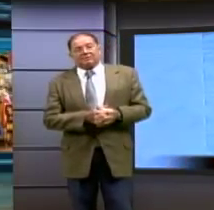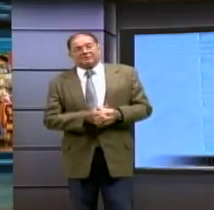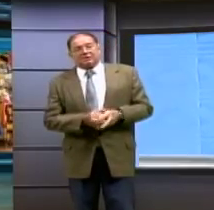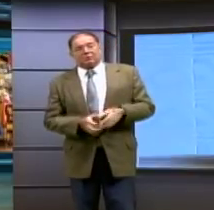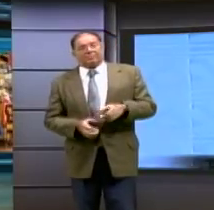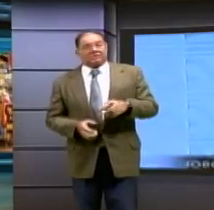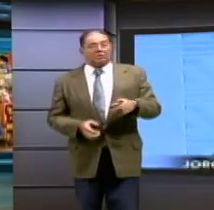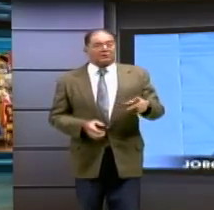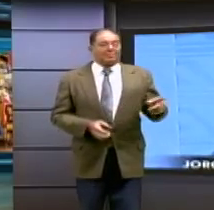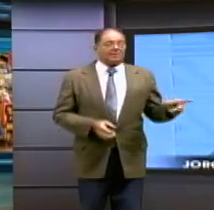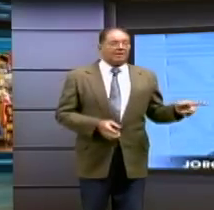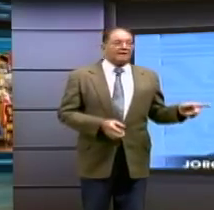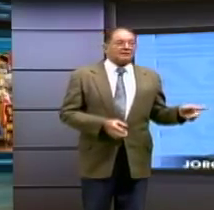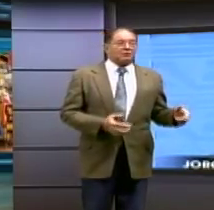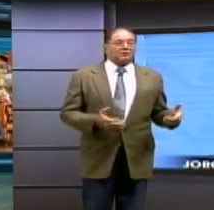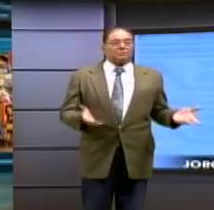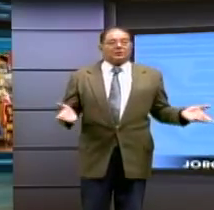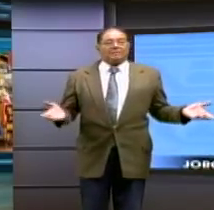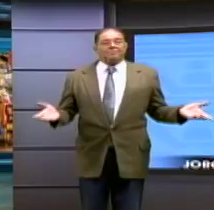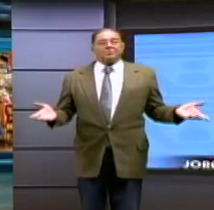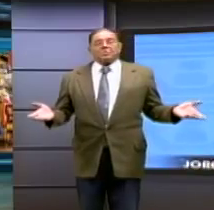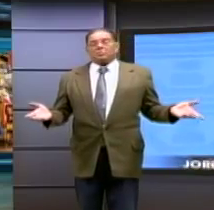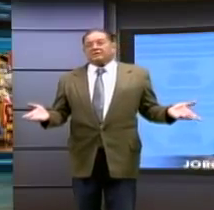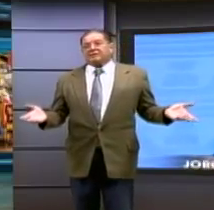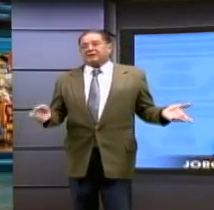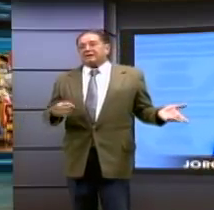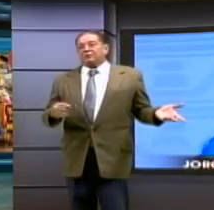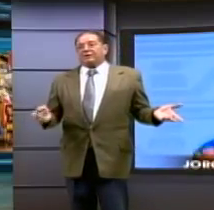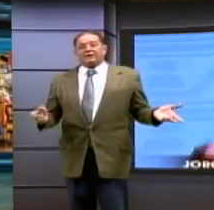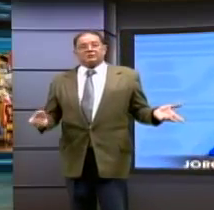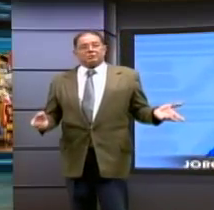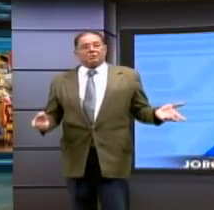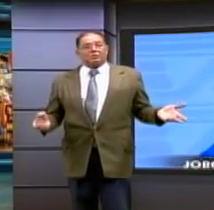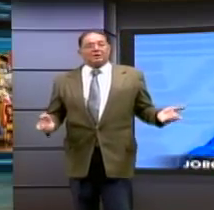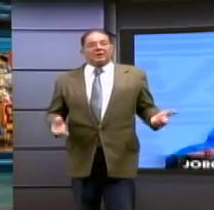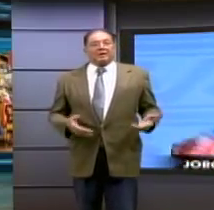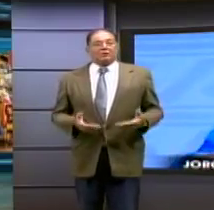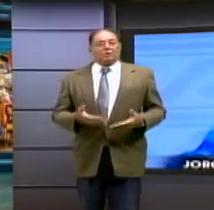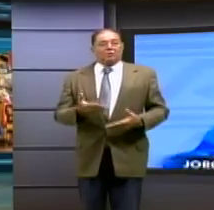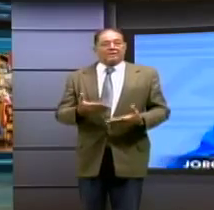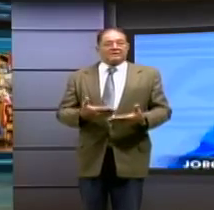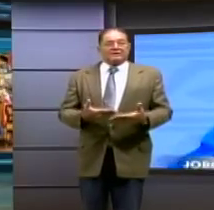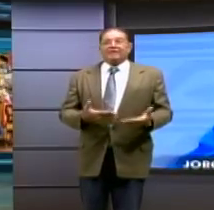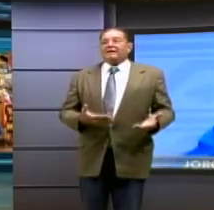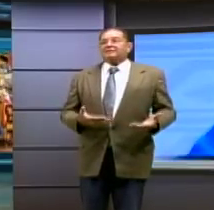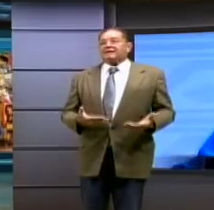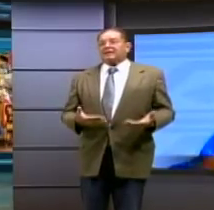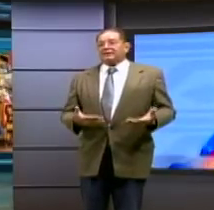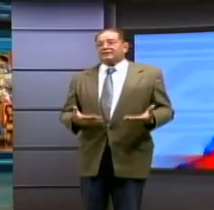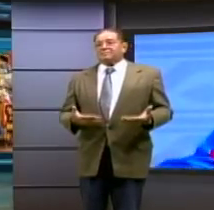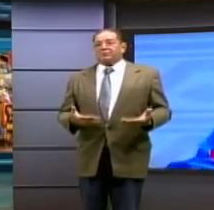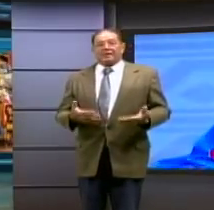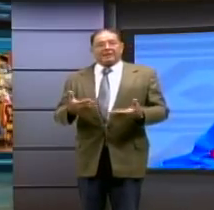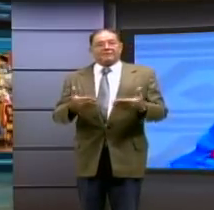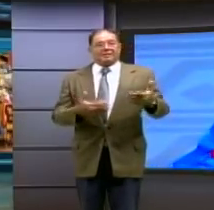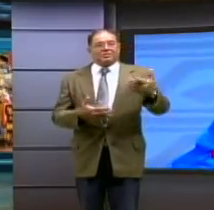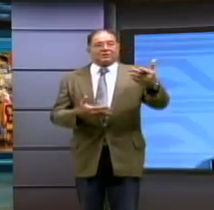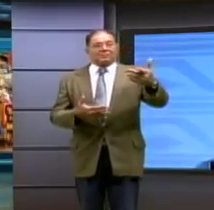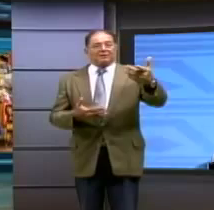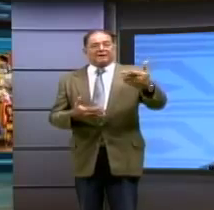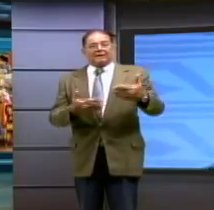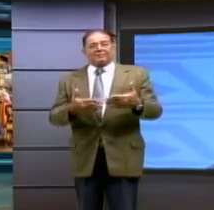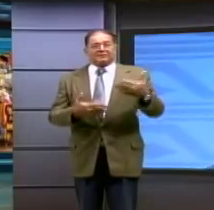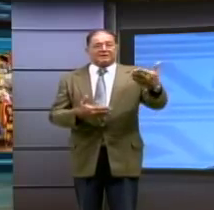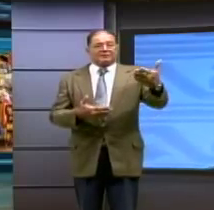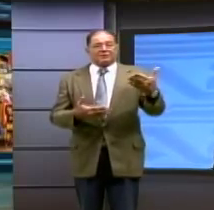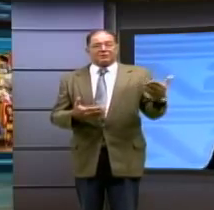impecablemente vestido, se volteaba para revirar a la señora y dijo, usted está aquí dándole rezo y todo, y lo único que hace es leer las tarjetas, porque era evidente